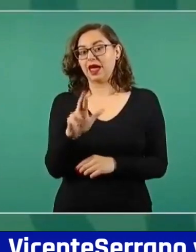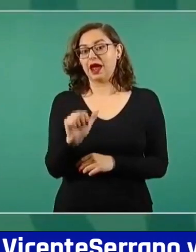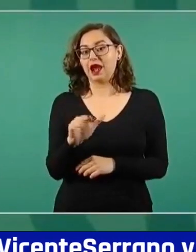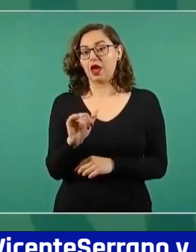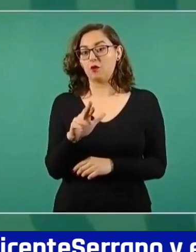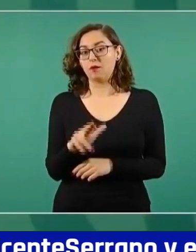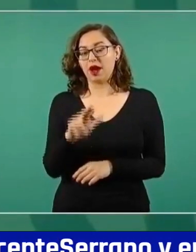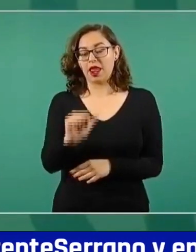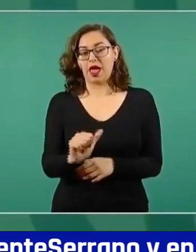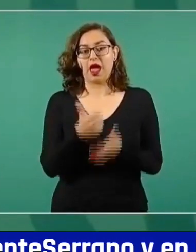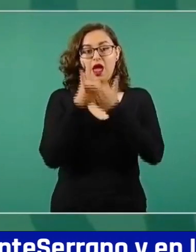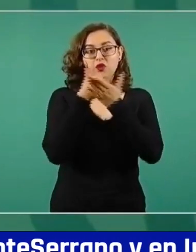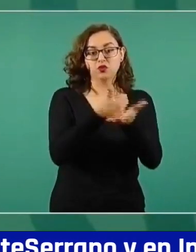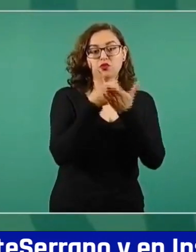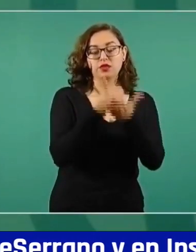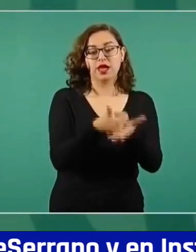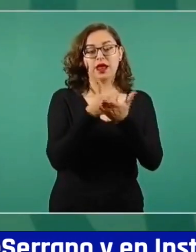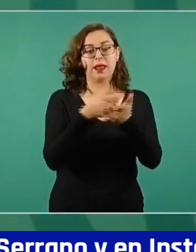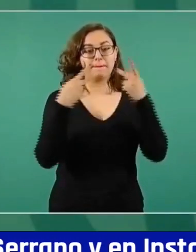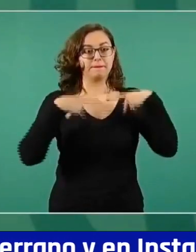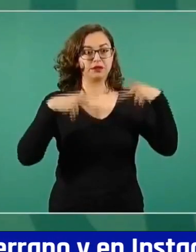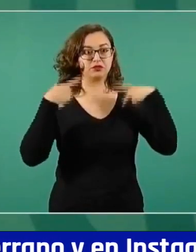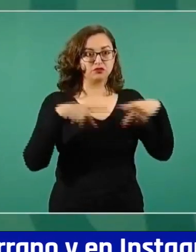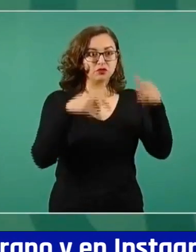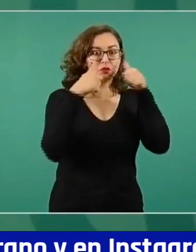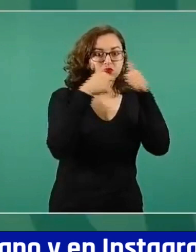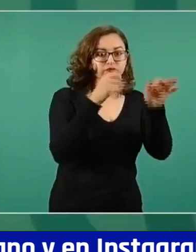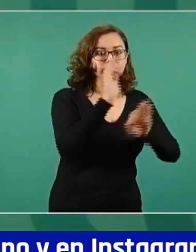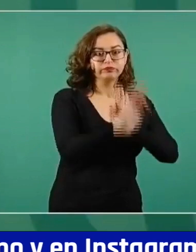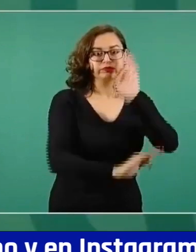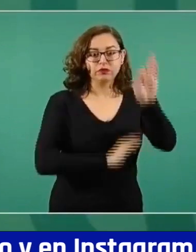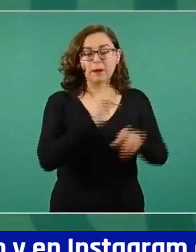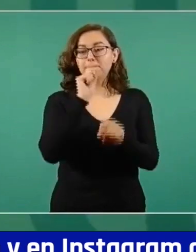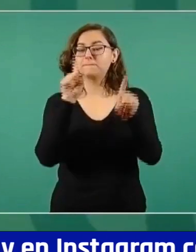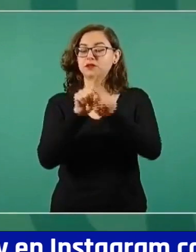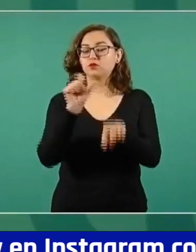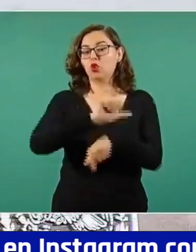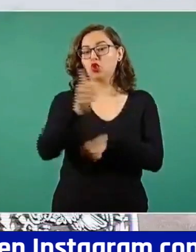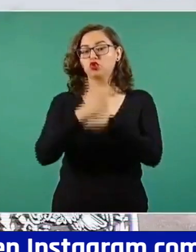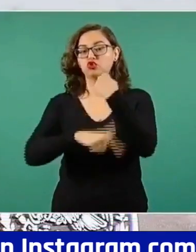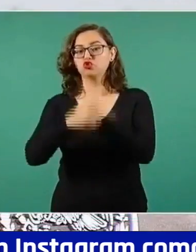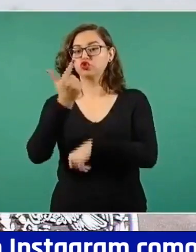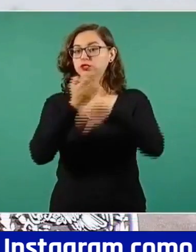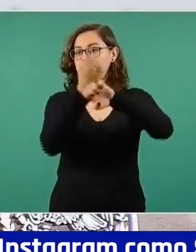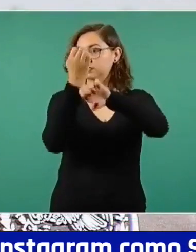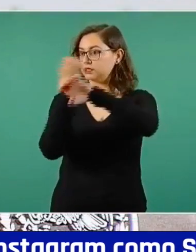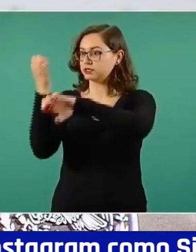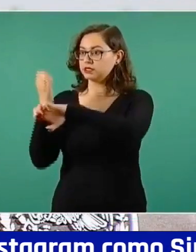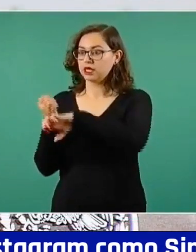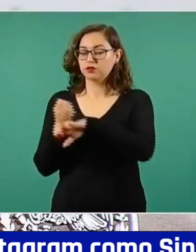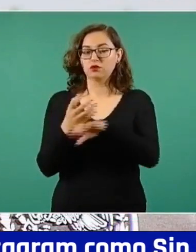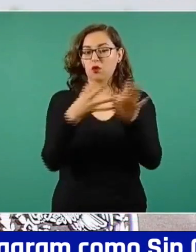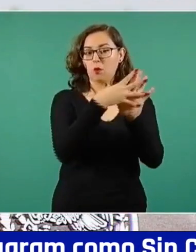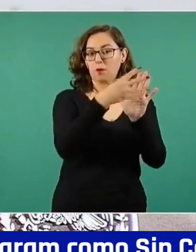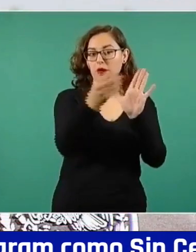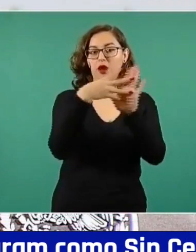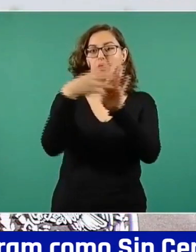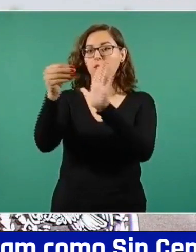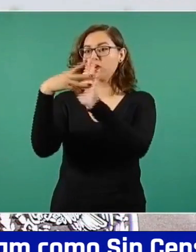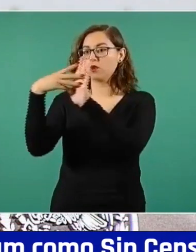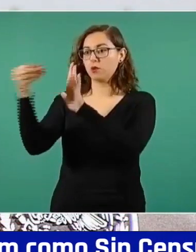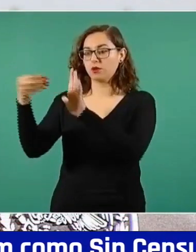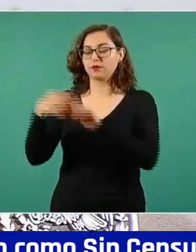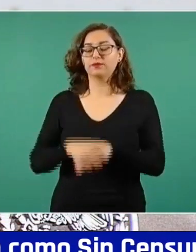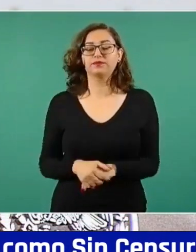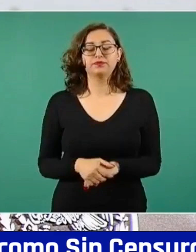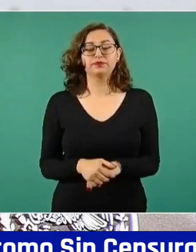programa lo replicamos en 12 estados de la República. Atención a desastres con especialistas. Uno de los programas que tiene mayor